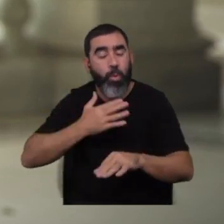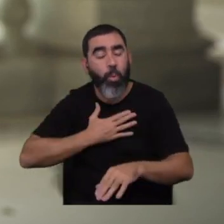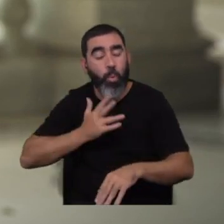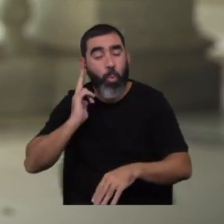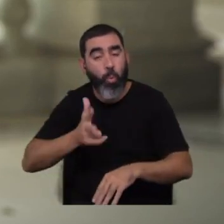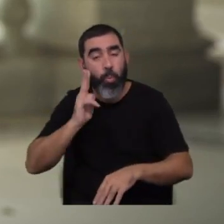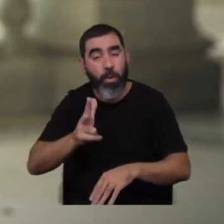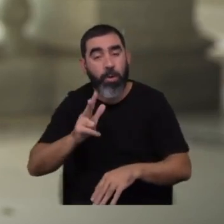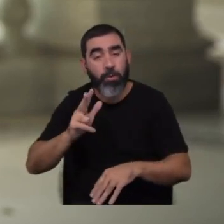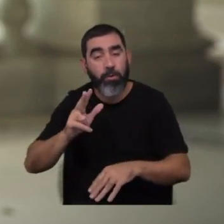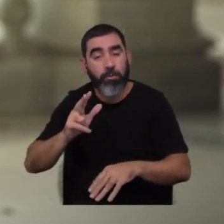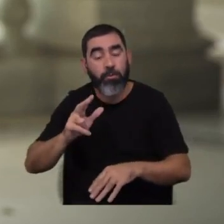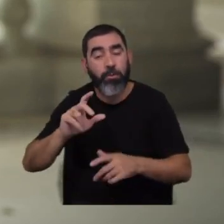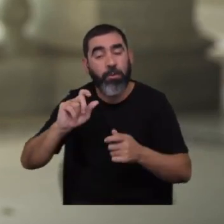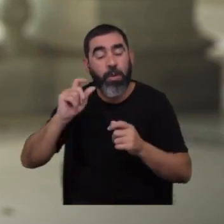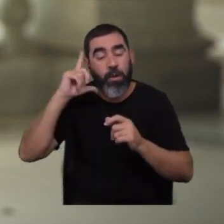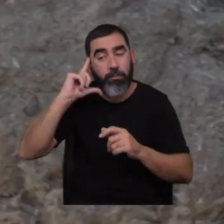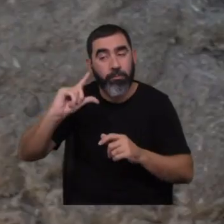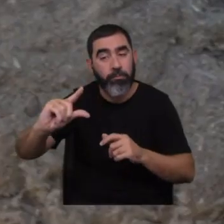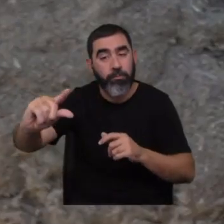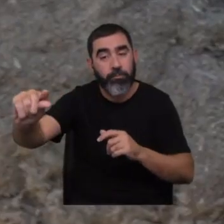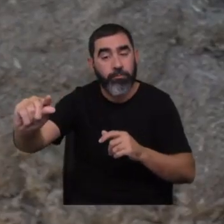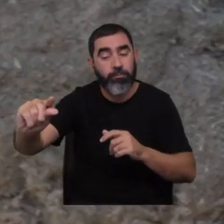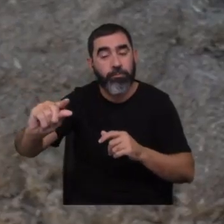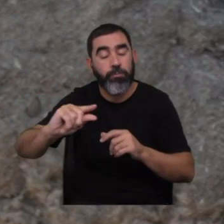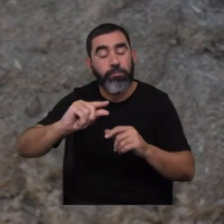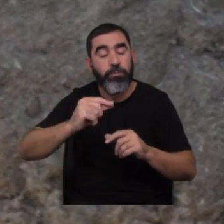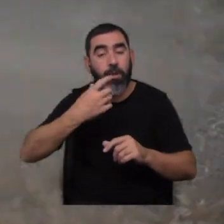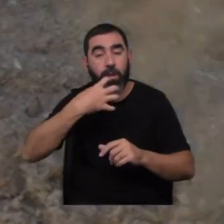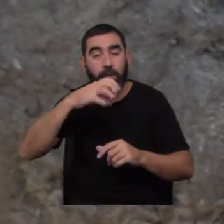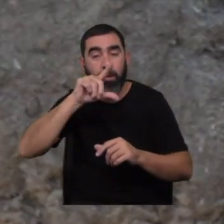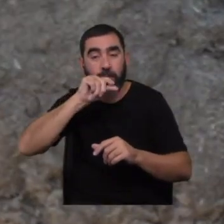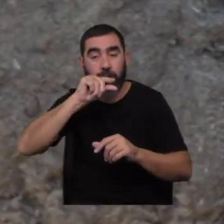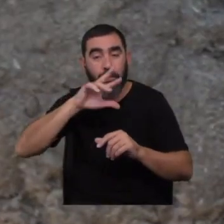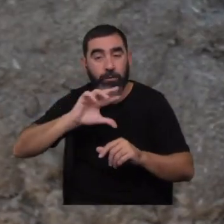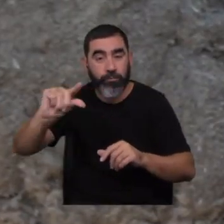humano, ¿sí? Cambios en la longitud de las notas.